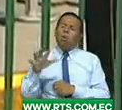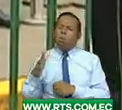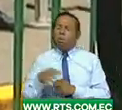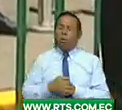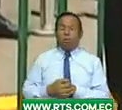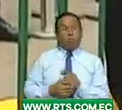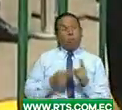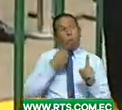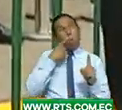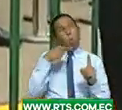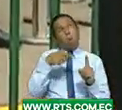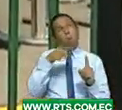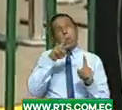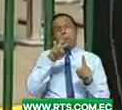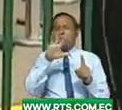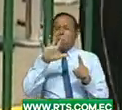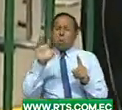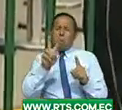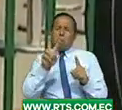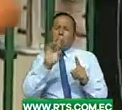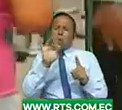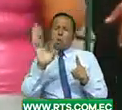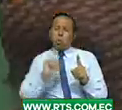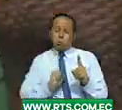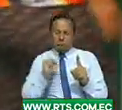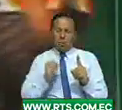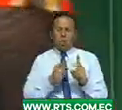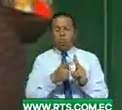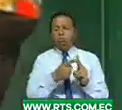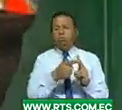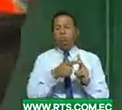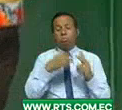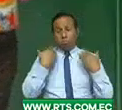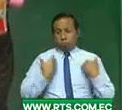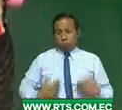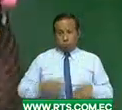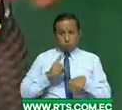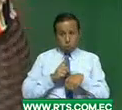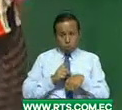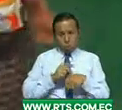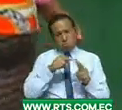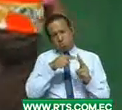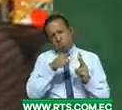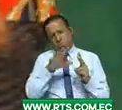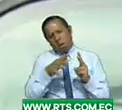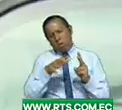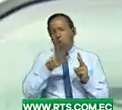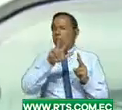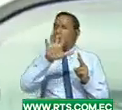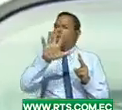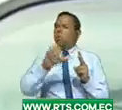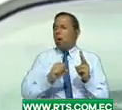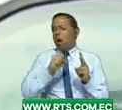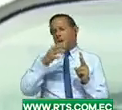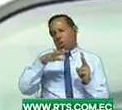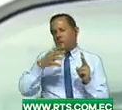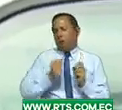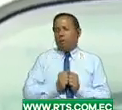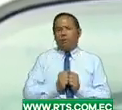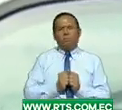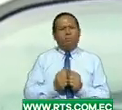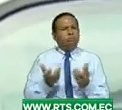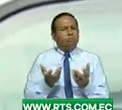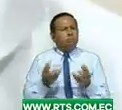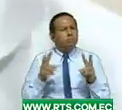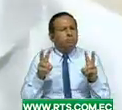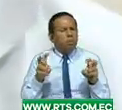unos 25 a 28 años. Y al otro más que iba disfrazado de médico habrán sido unos 35 años. ¿Y el código plata? A partir